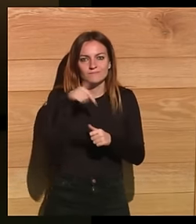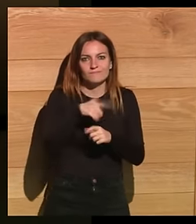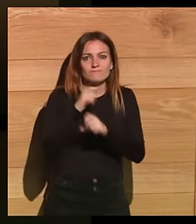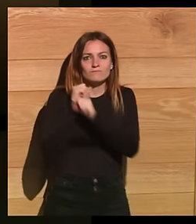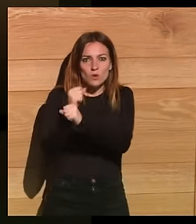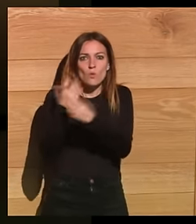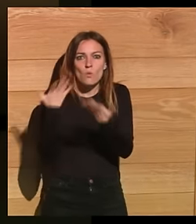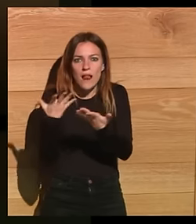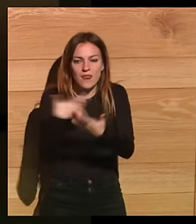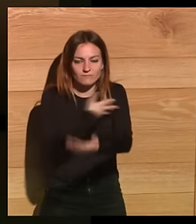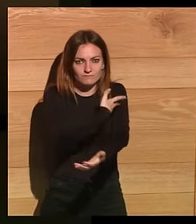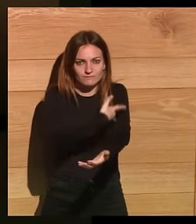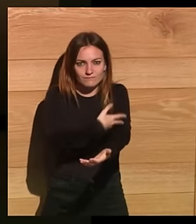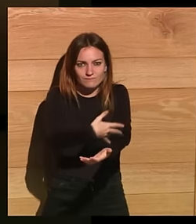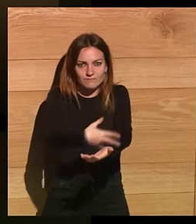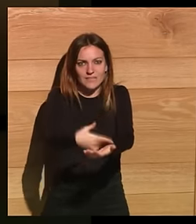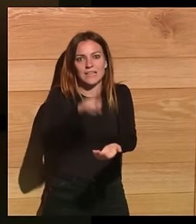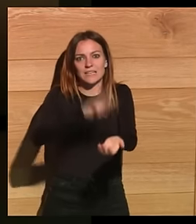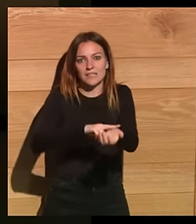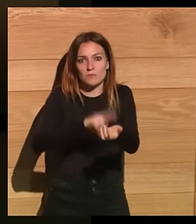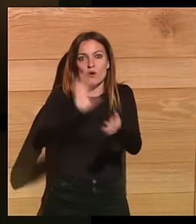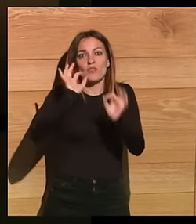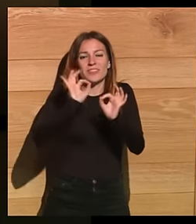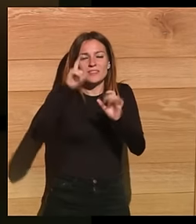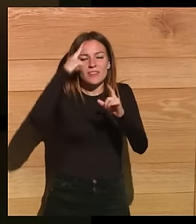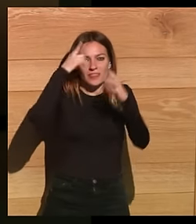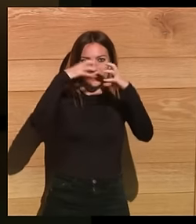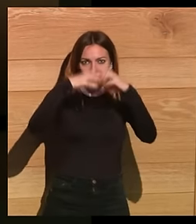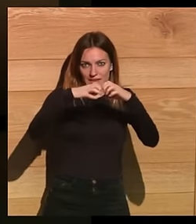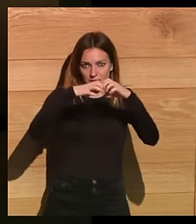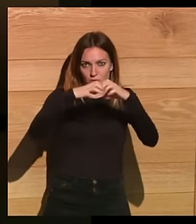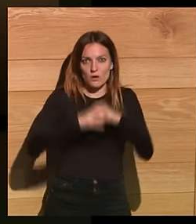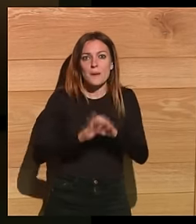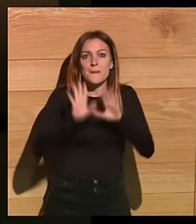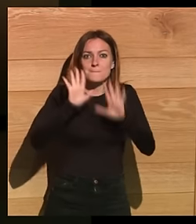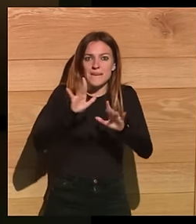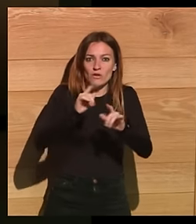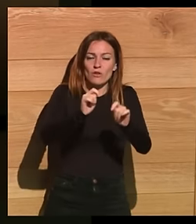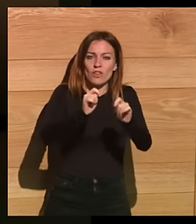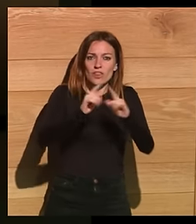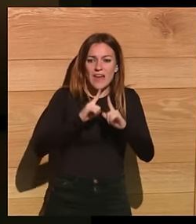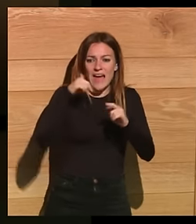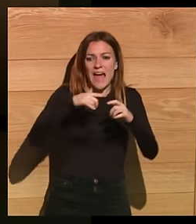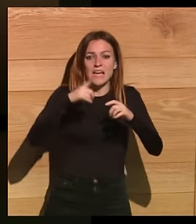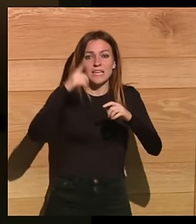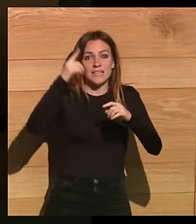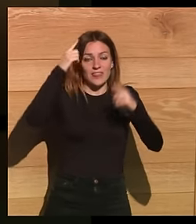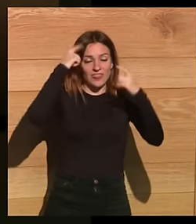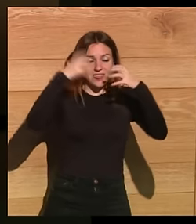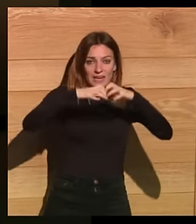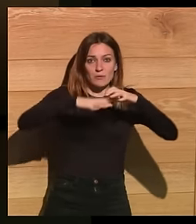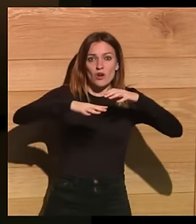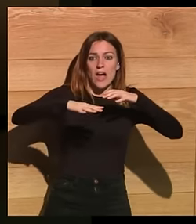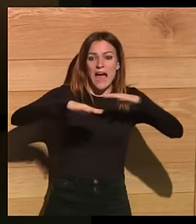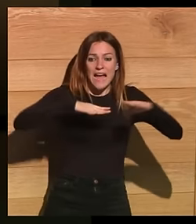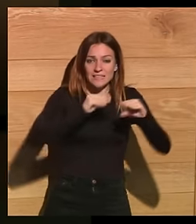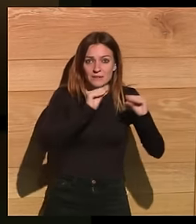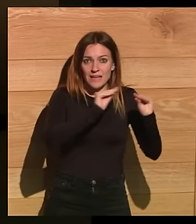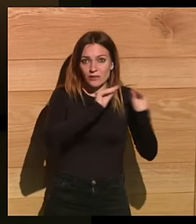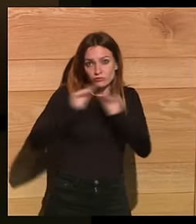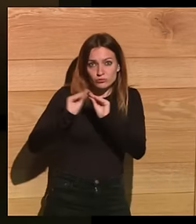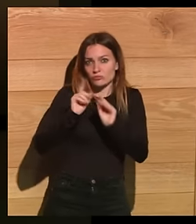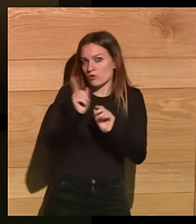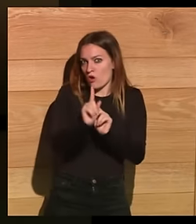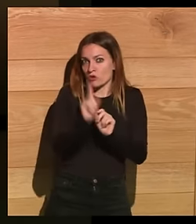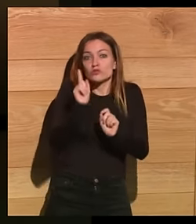de los flujos sanguíneos del cerebro, pero no nos muestra la actividad del cerebro, sino la sangre que va pasando